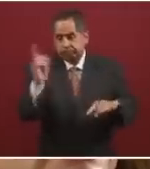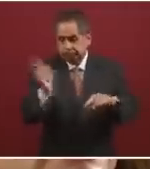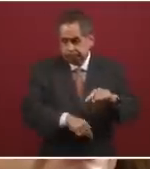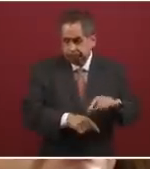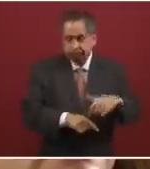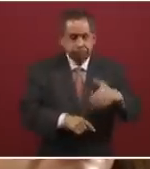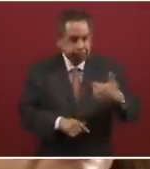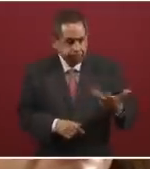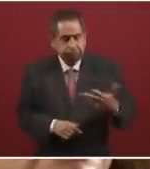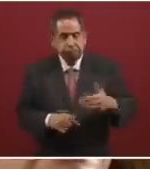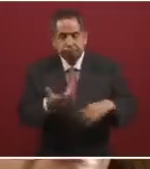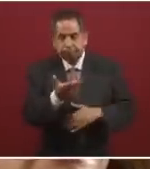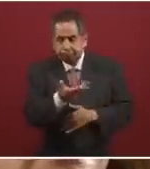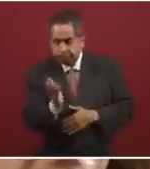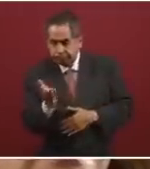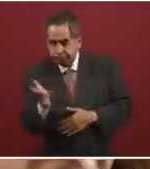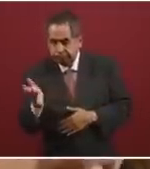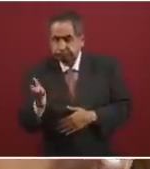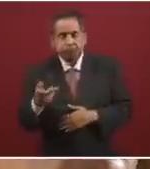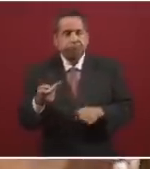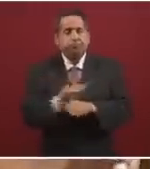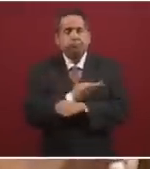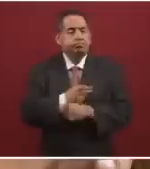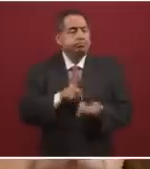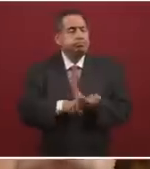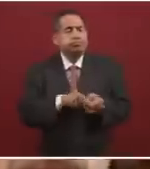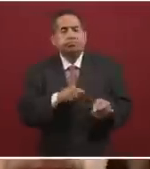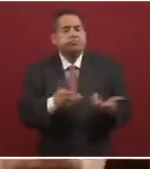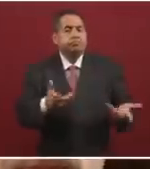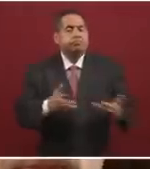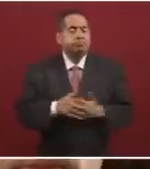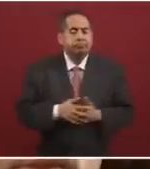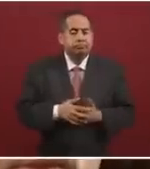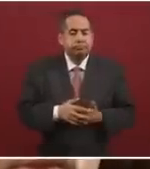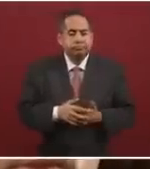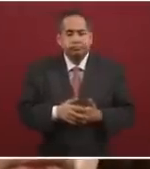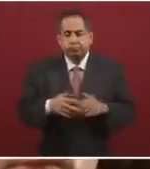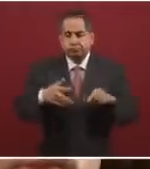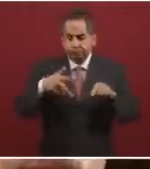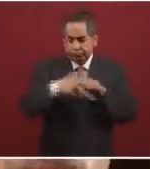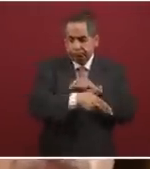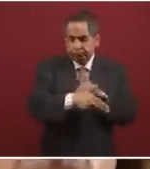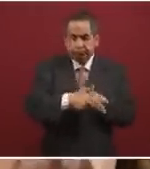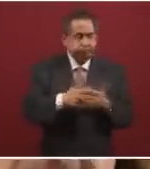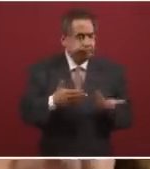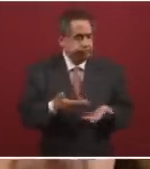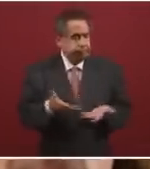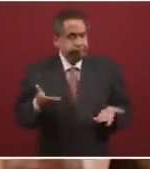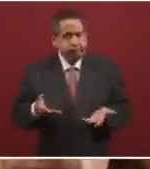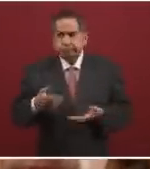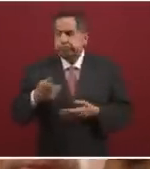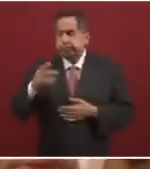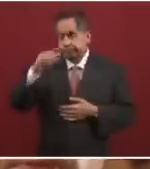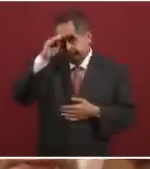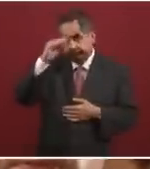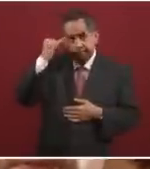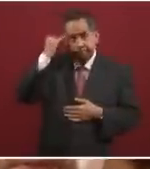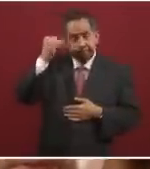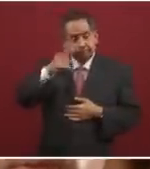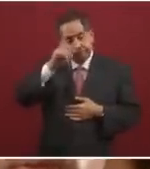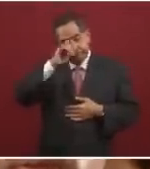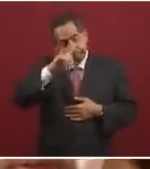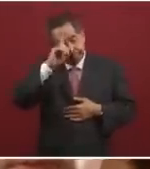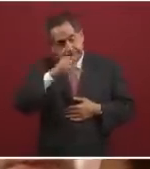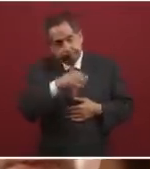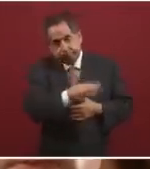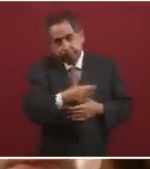estos trabajadores que se han quedado sin trabajo debido a estos recortes, presidente? ¿Cuál será la política económica sugerida por su